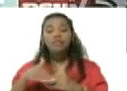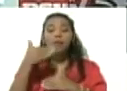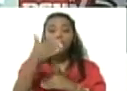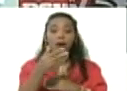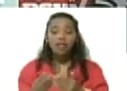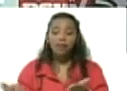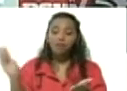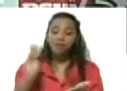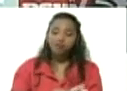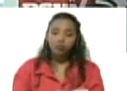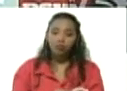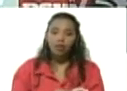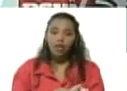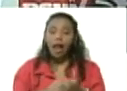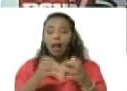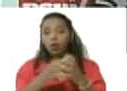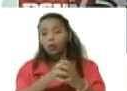la